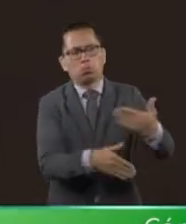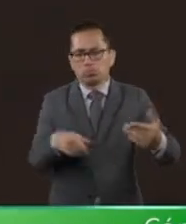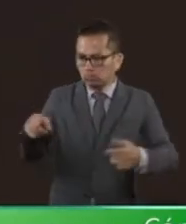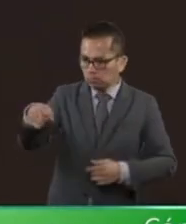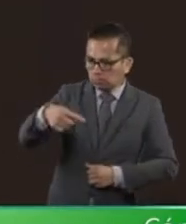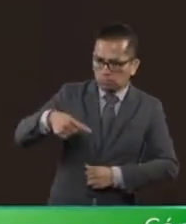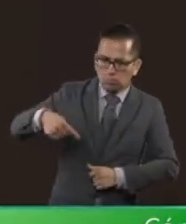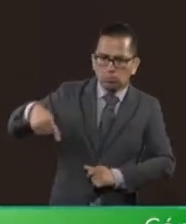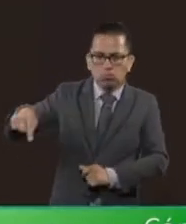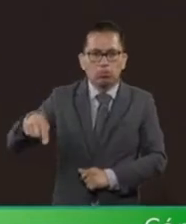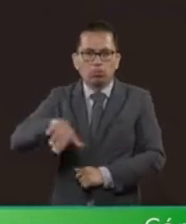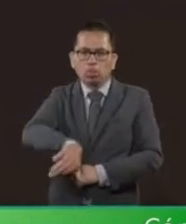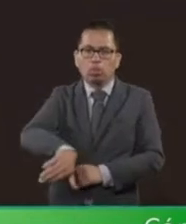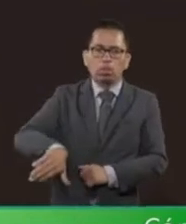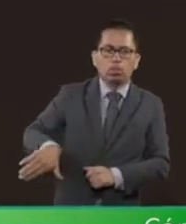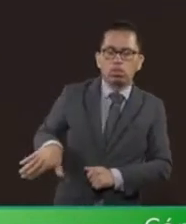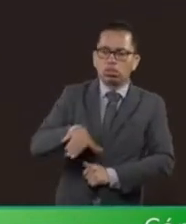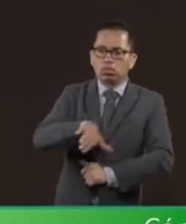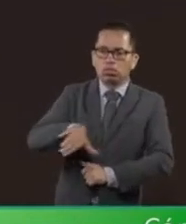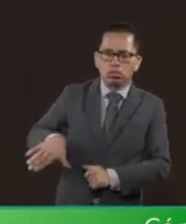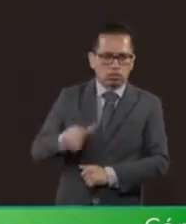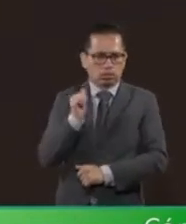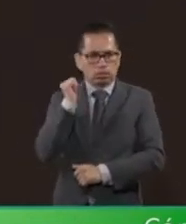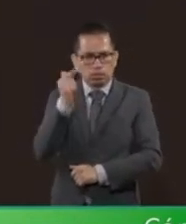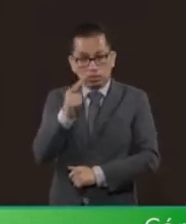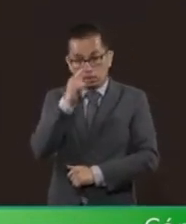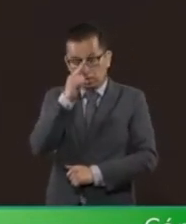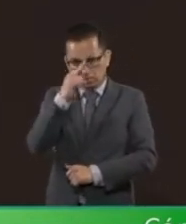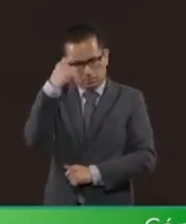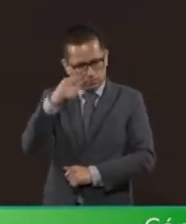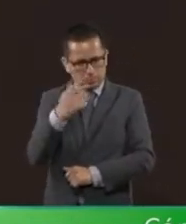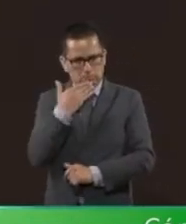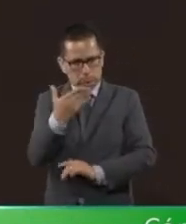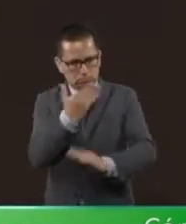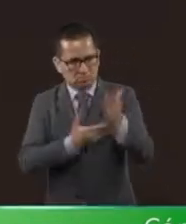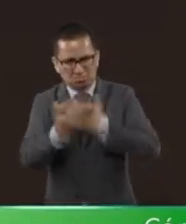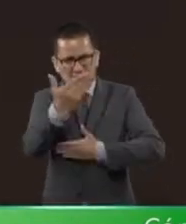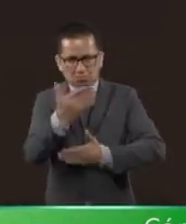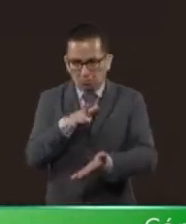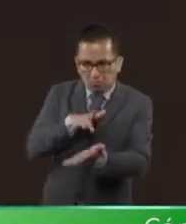todo beneficio que se maneja en el desarrollo de un país.